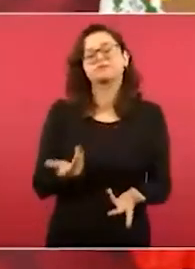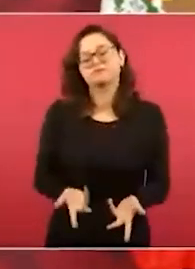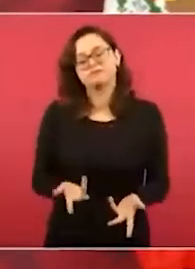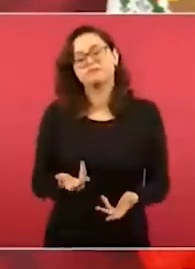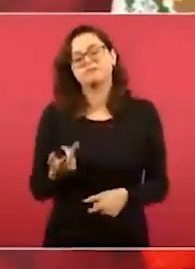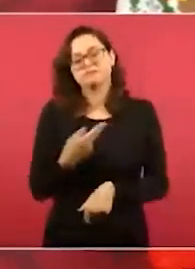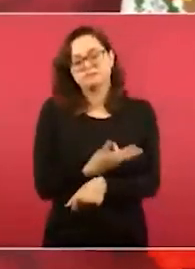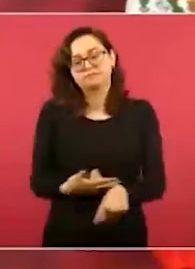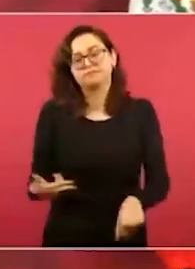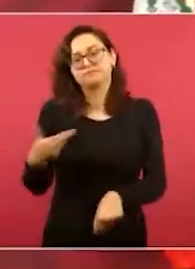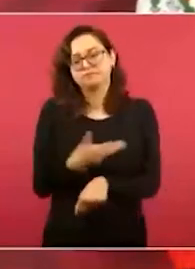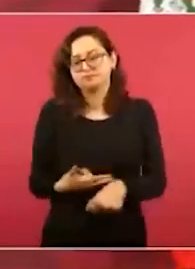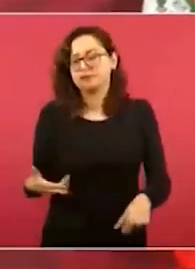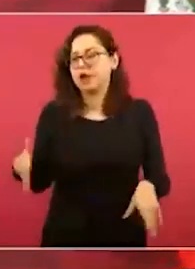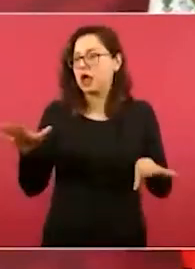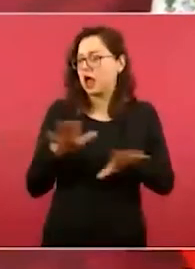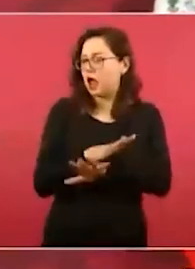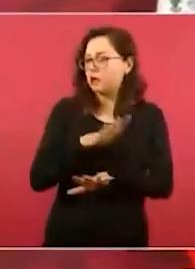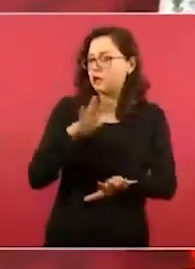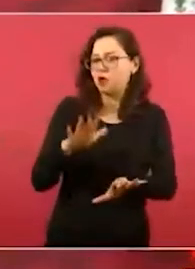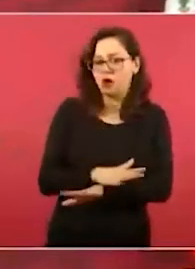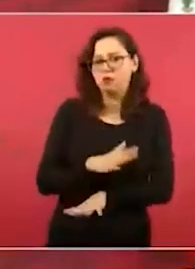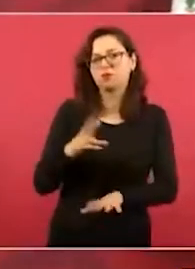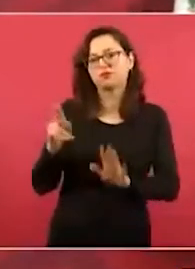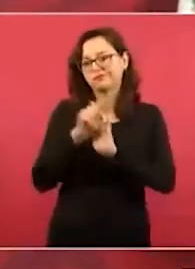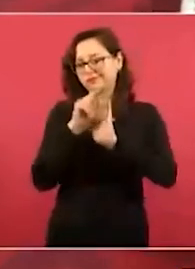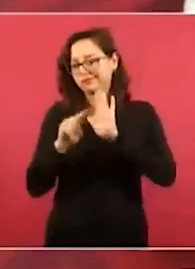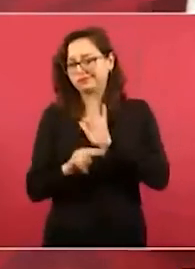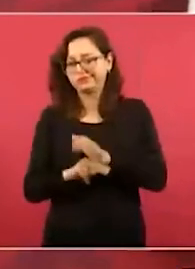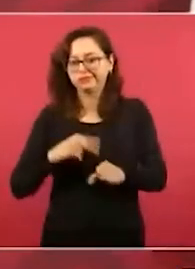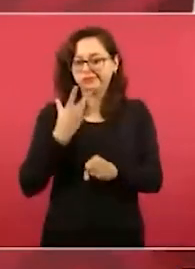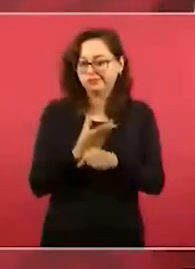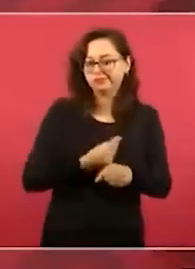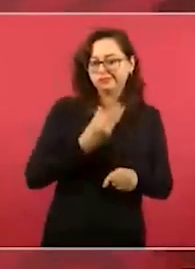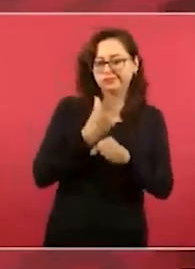cambios, modificaciones a las normas